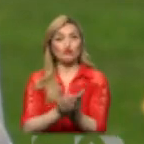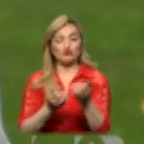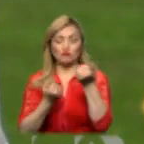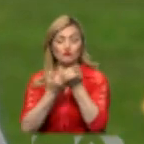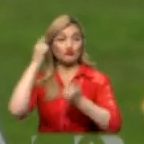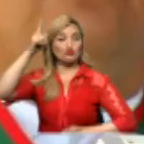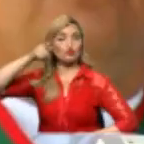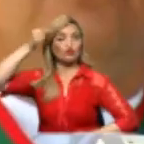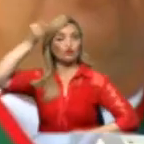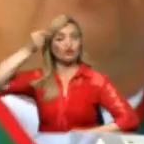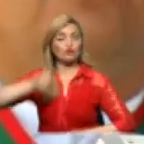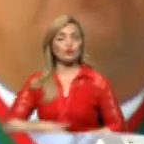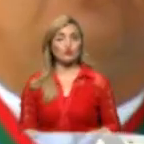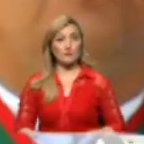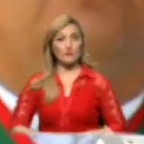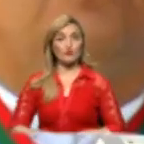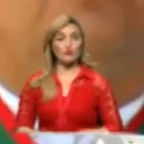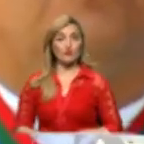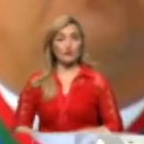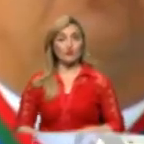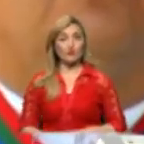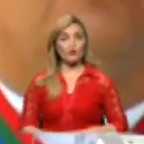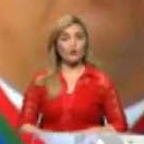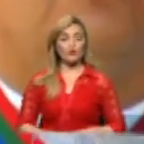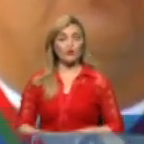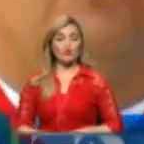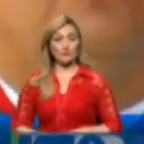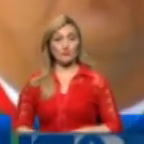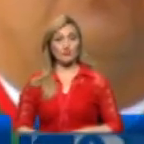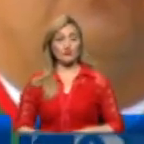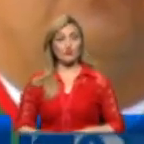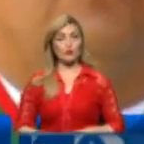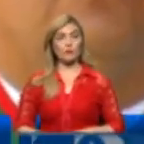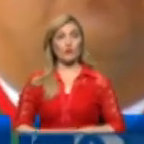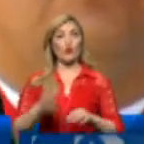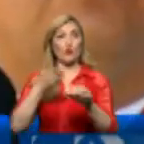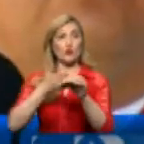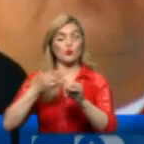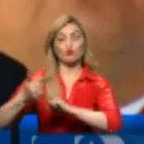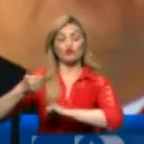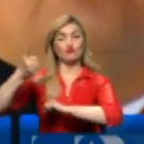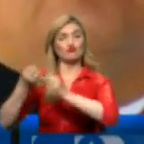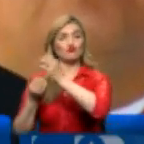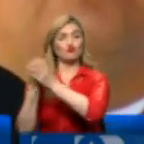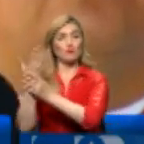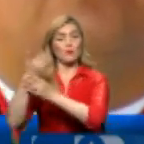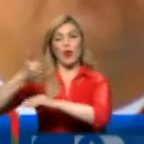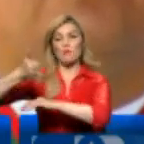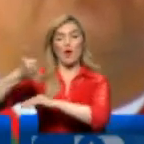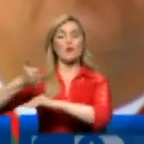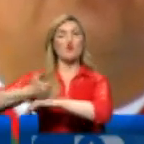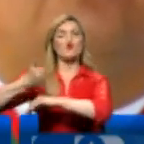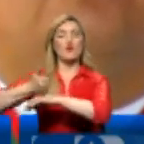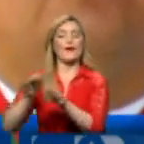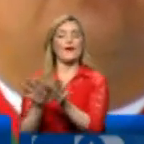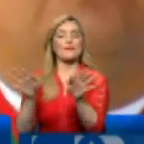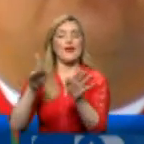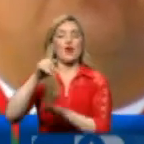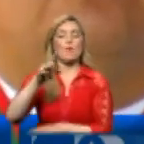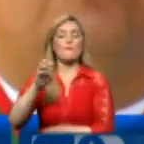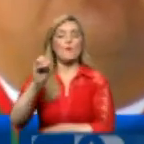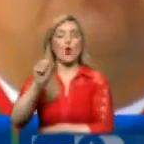impulsa el gobierno. Con el propósito de crear la Capitanía General en